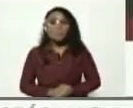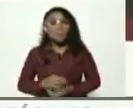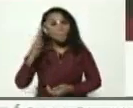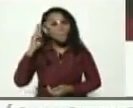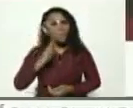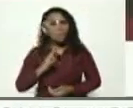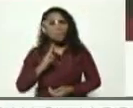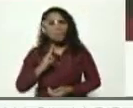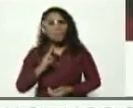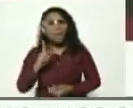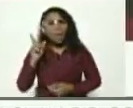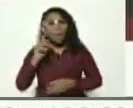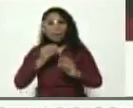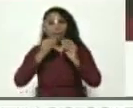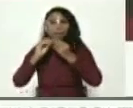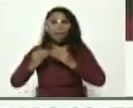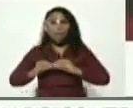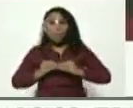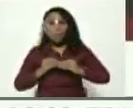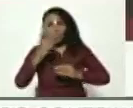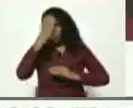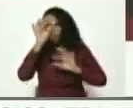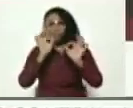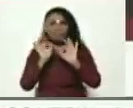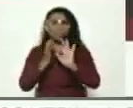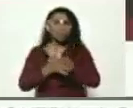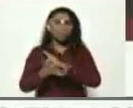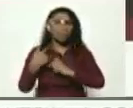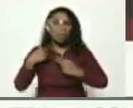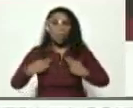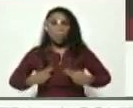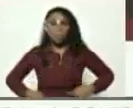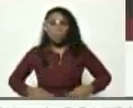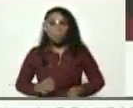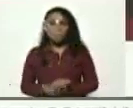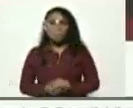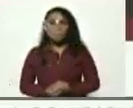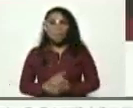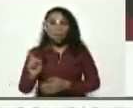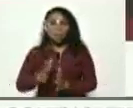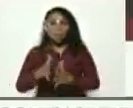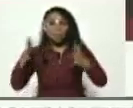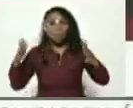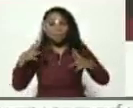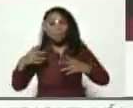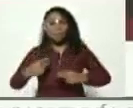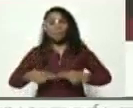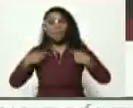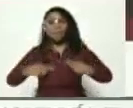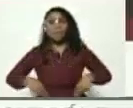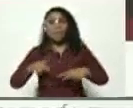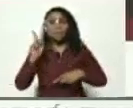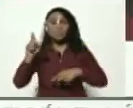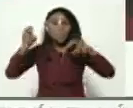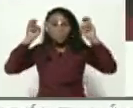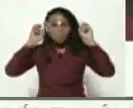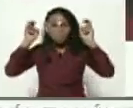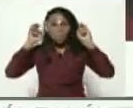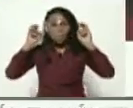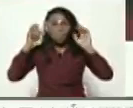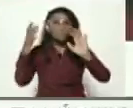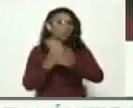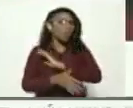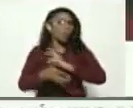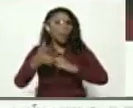Bolívar fue un creador, sin duda, de humanidad. Fue el gigante de la humanidad, su concepción sobre